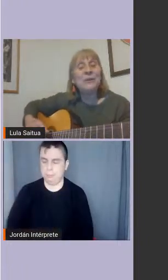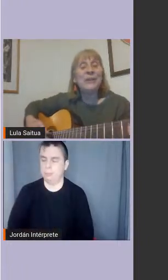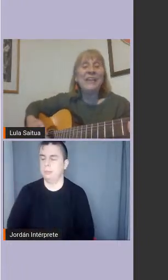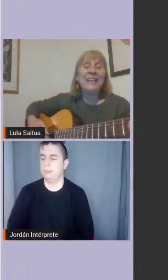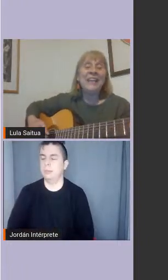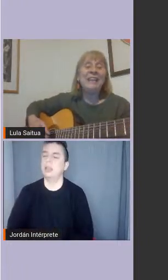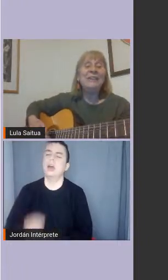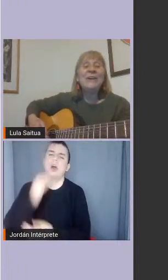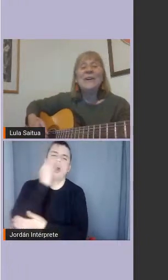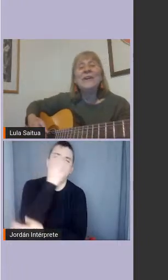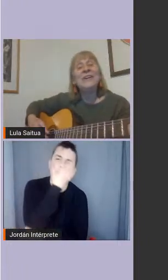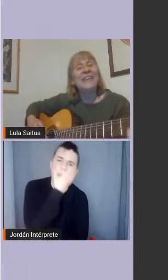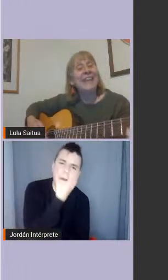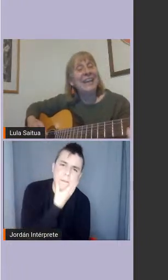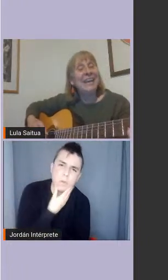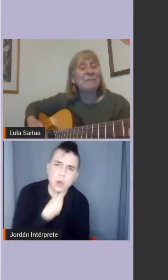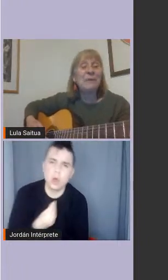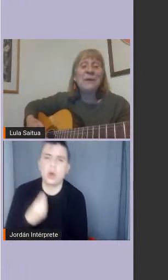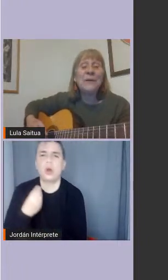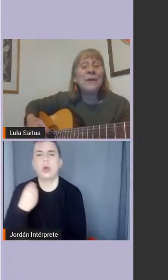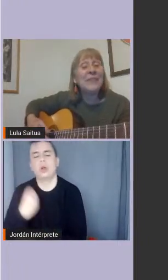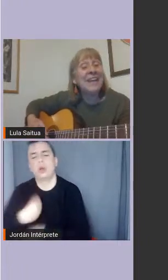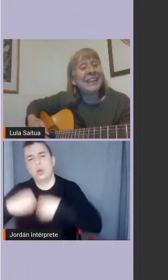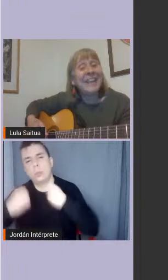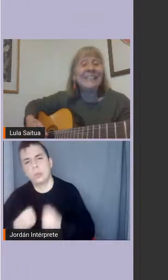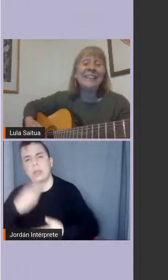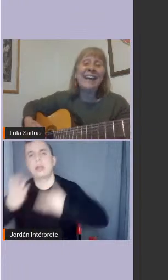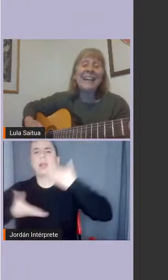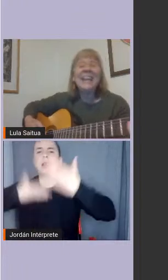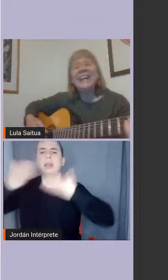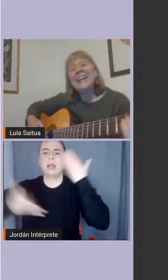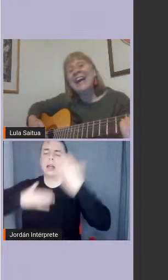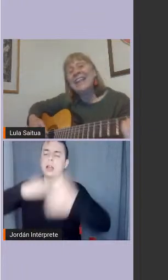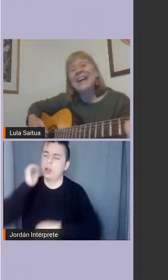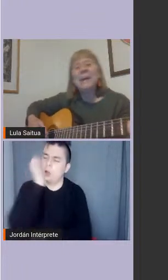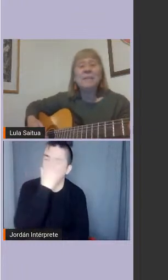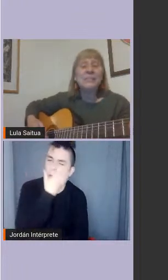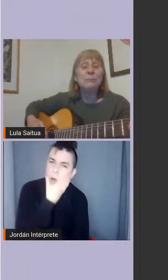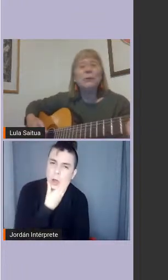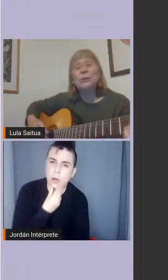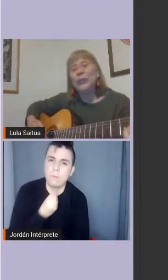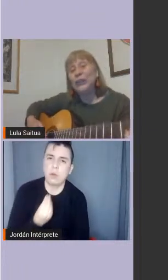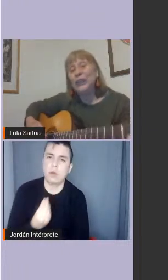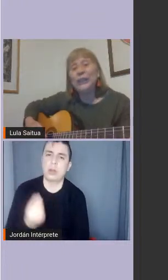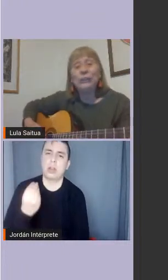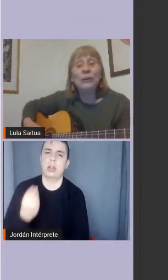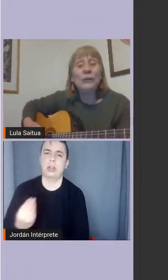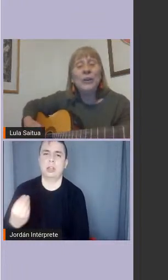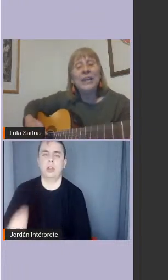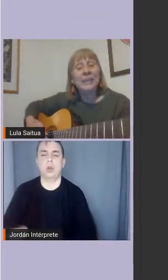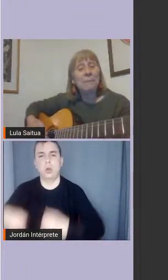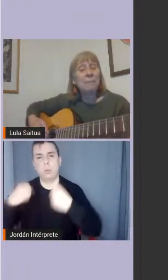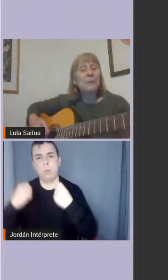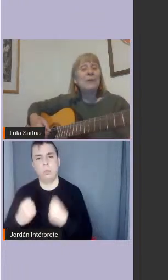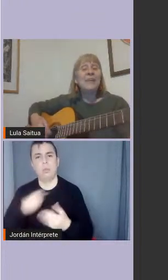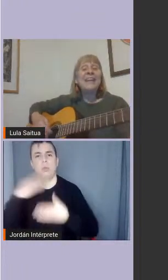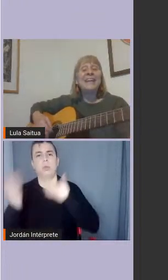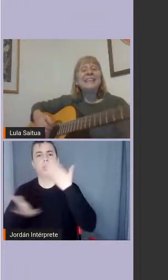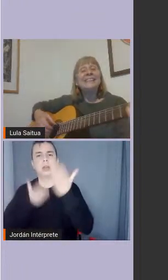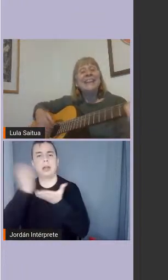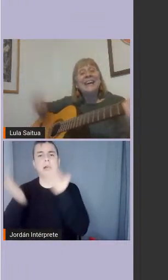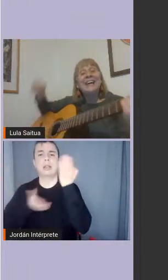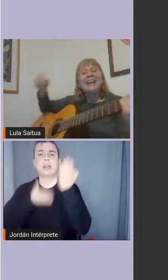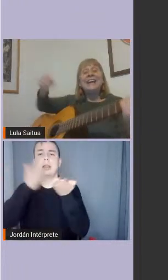más bonito que poder cantar. Nada más bonito que